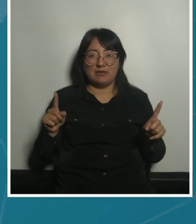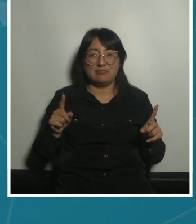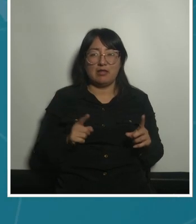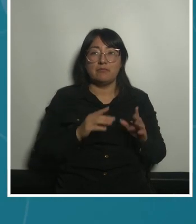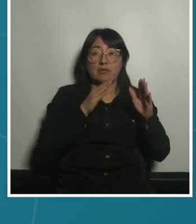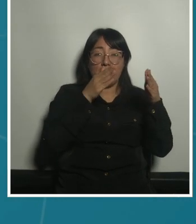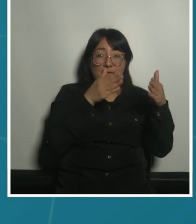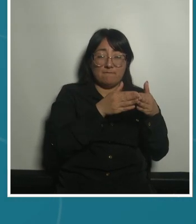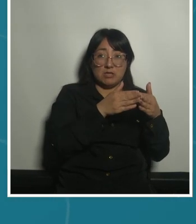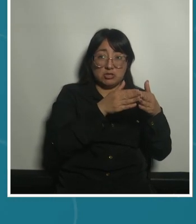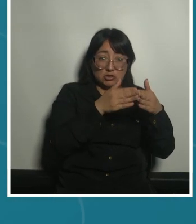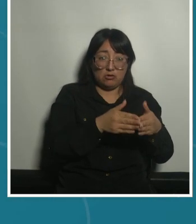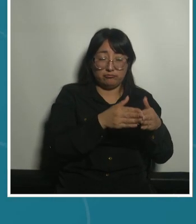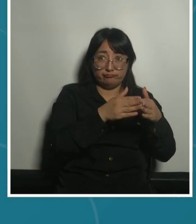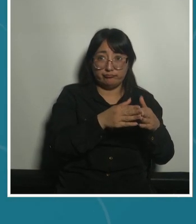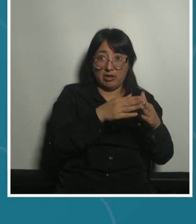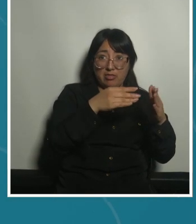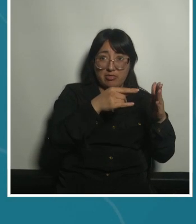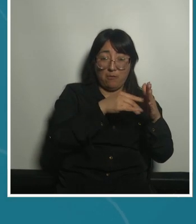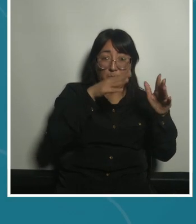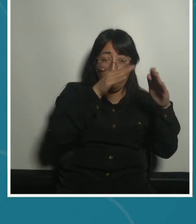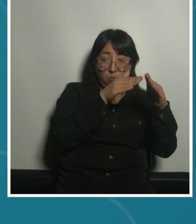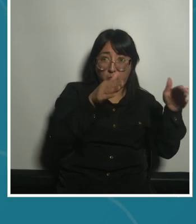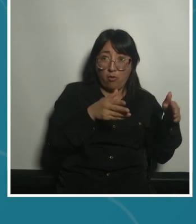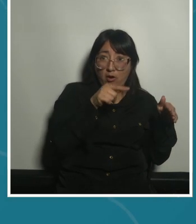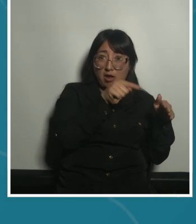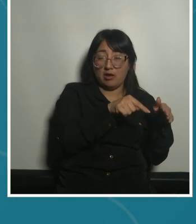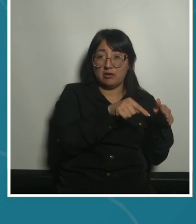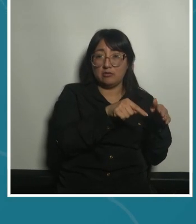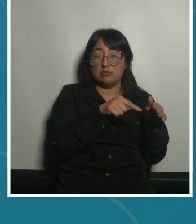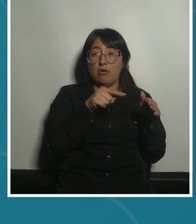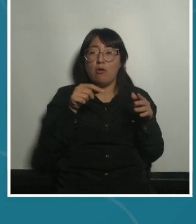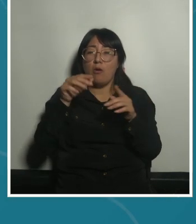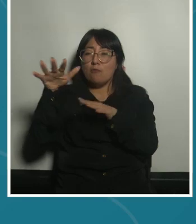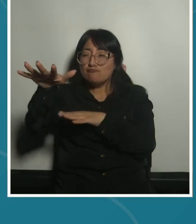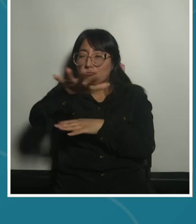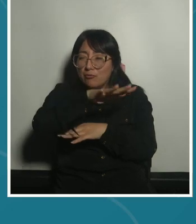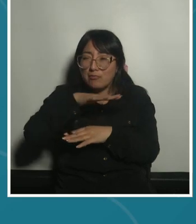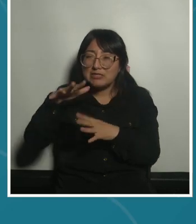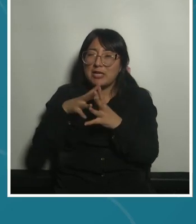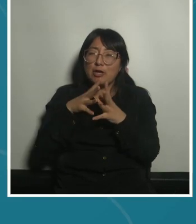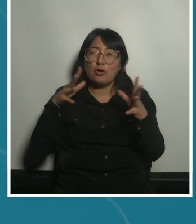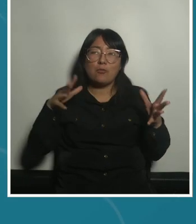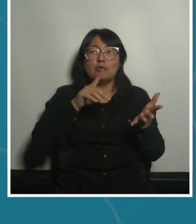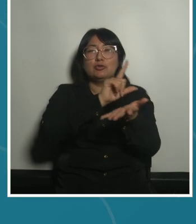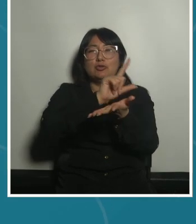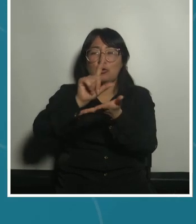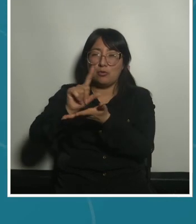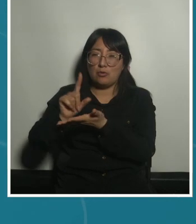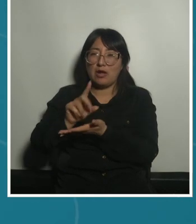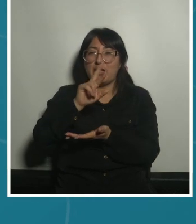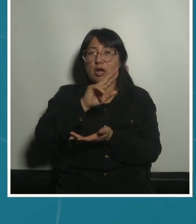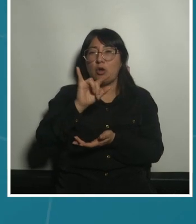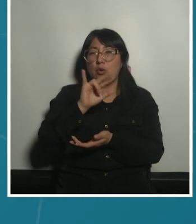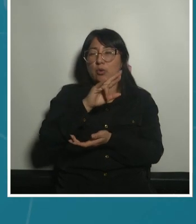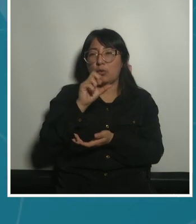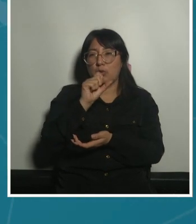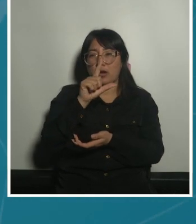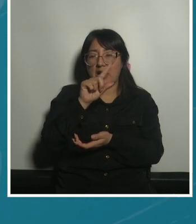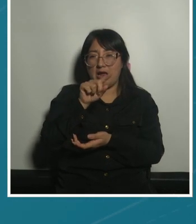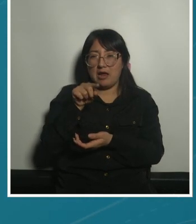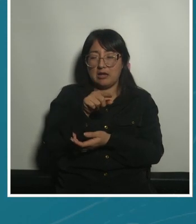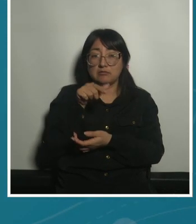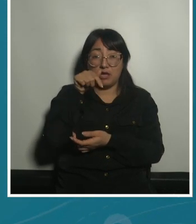visión, ¿cierto?, de paisaje, elitizado también, un paisaje con muchas áreas rurales, un paisaje donde